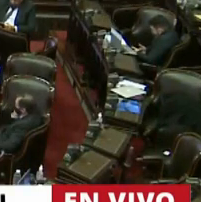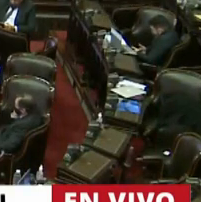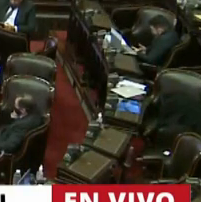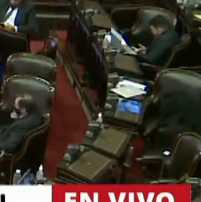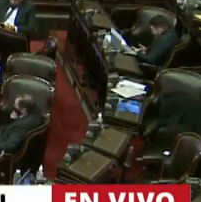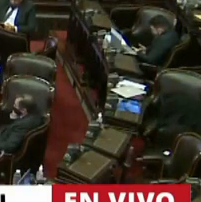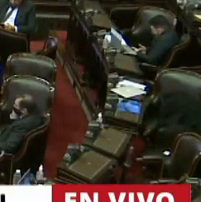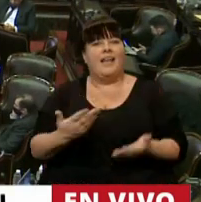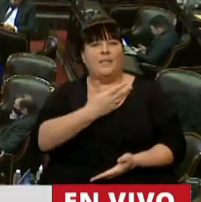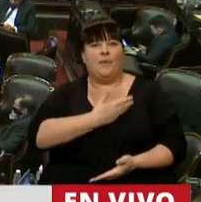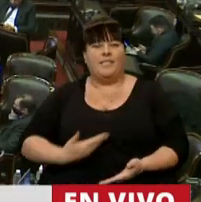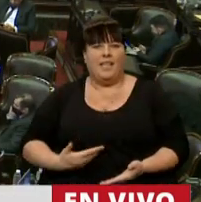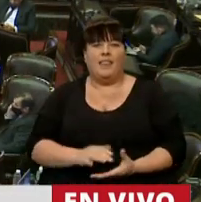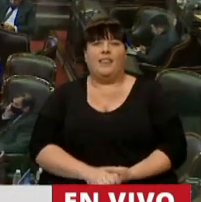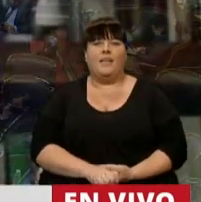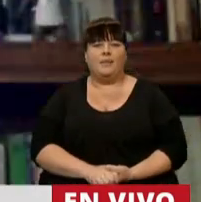Gracias, presidente.